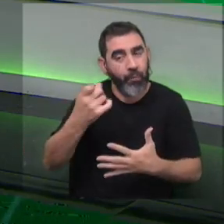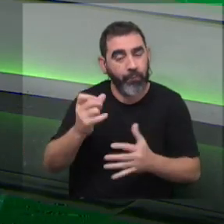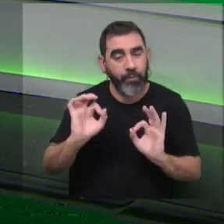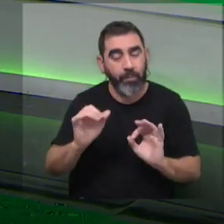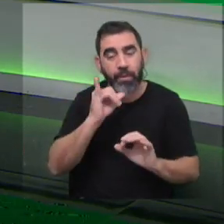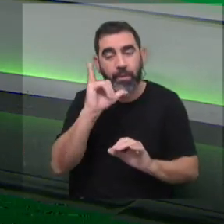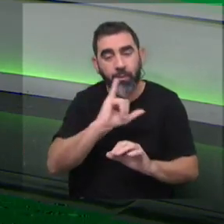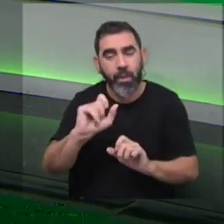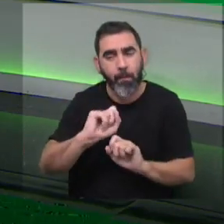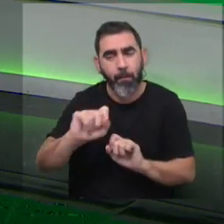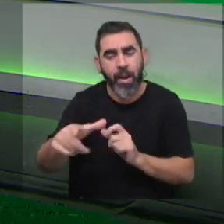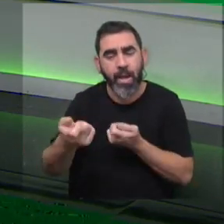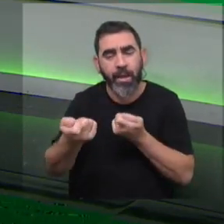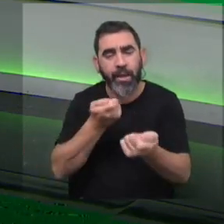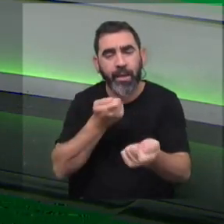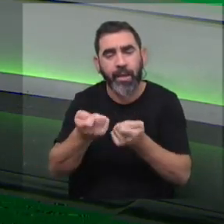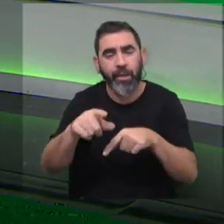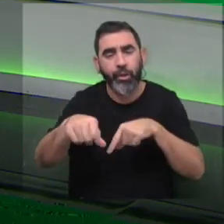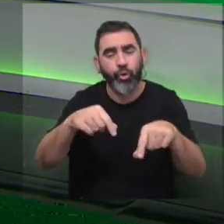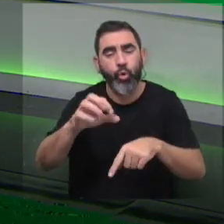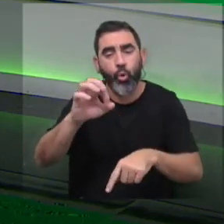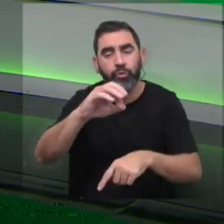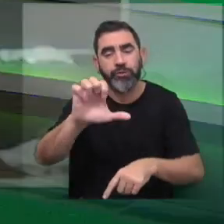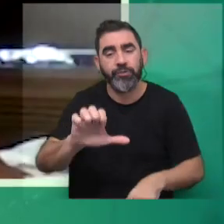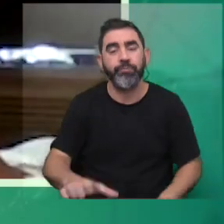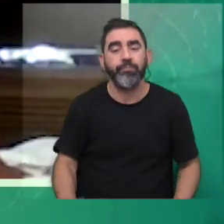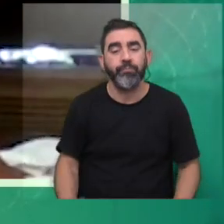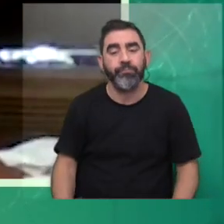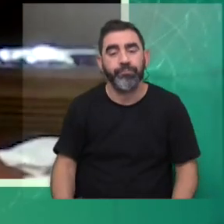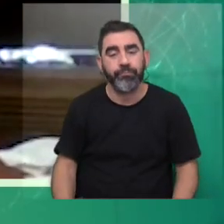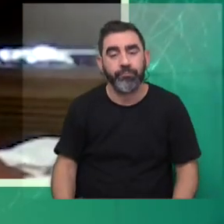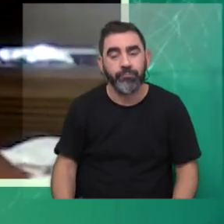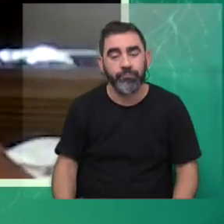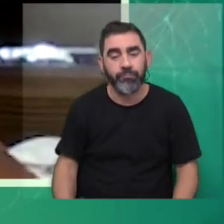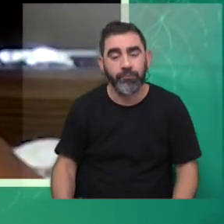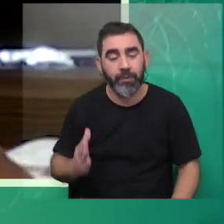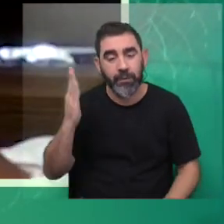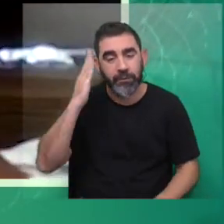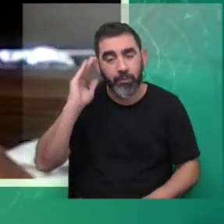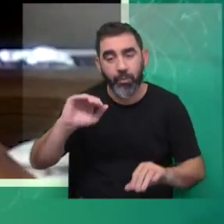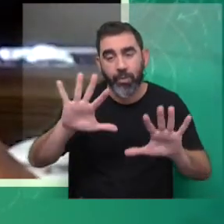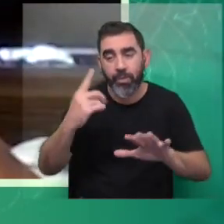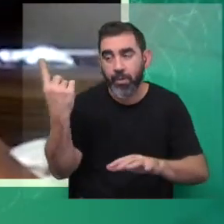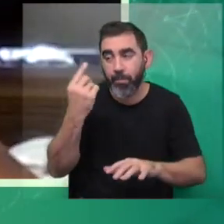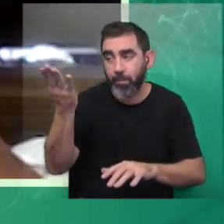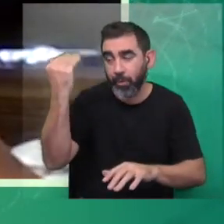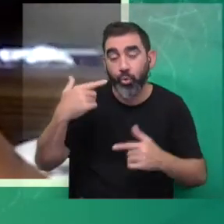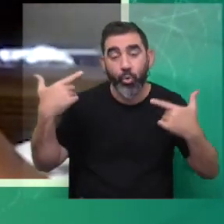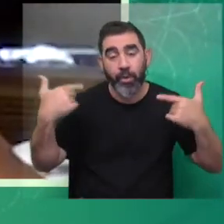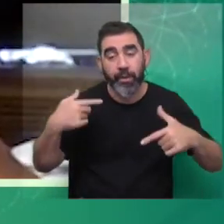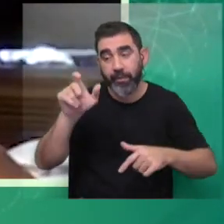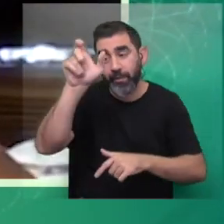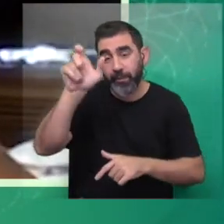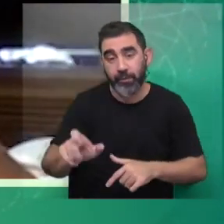y denunció una mala gestión por parte de ose nos acabamos de anar hace 10 minutos que la intendenta